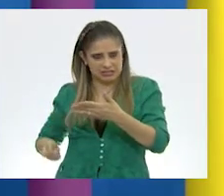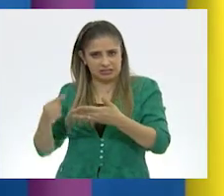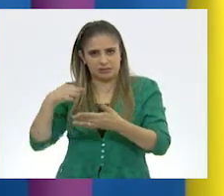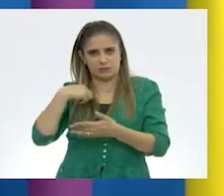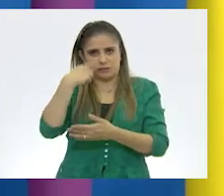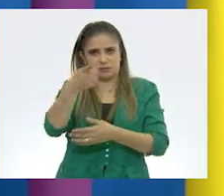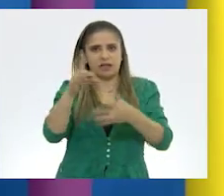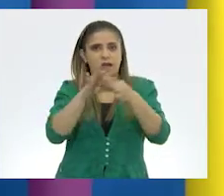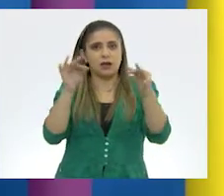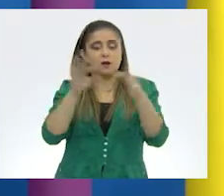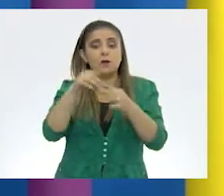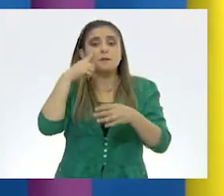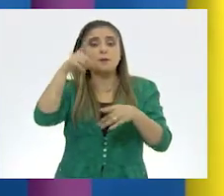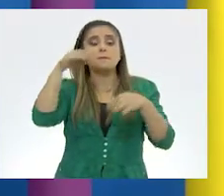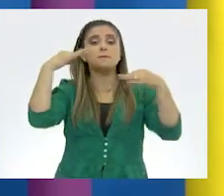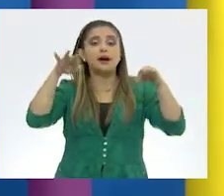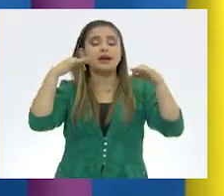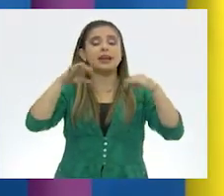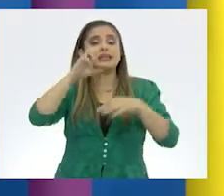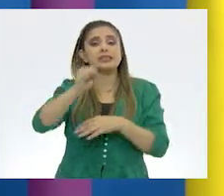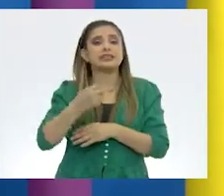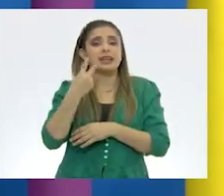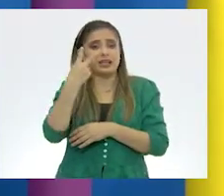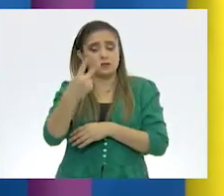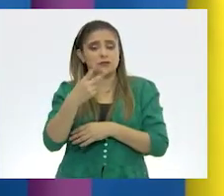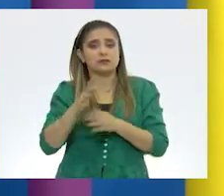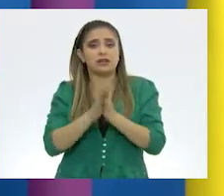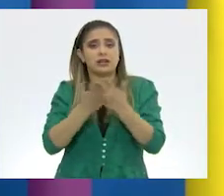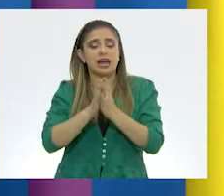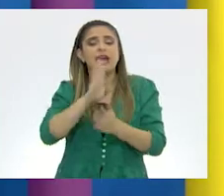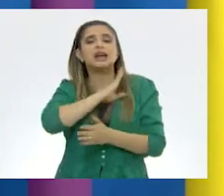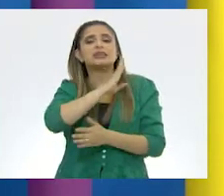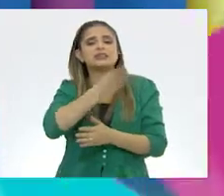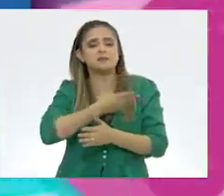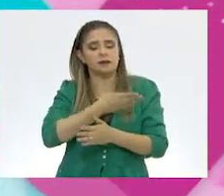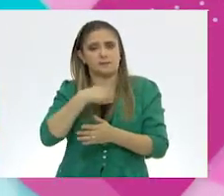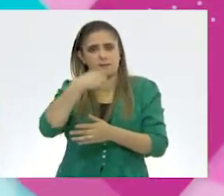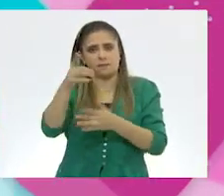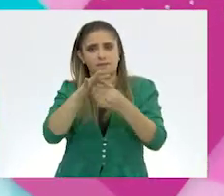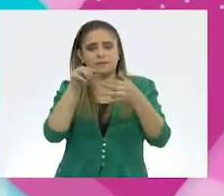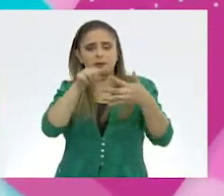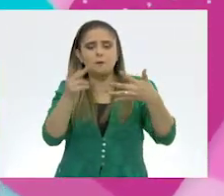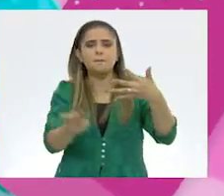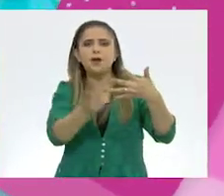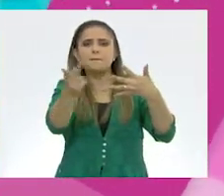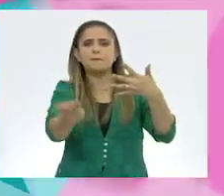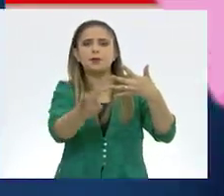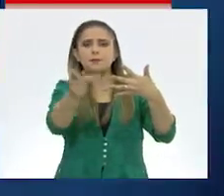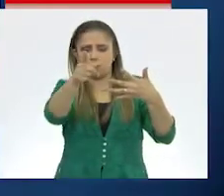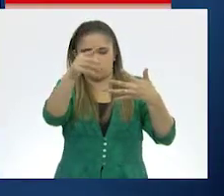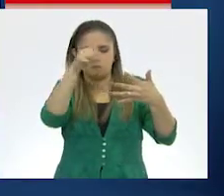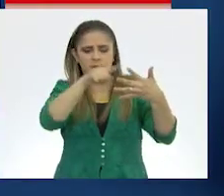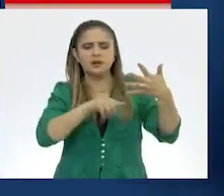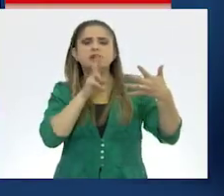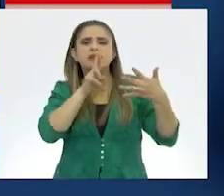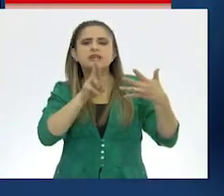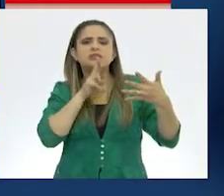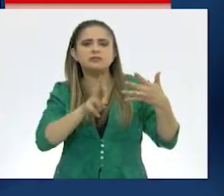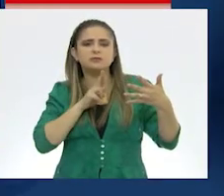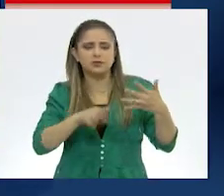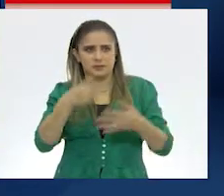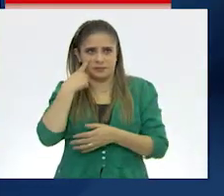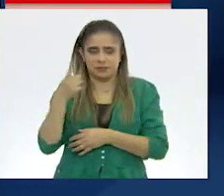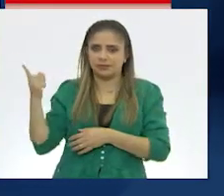que pasemos a la página 62 del libro de texto de español para reflexionar sobre las preguntas que ahí se encuentran. Y en tu pantalla ya estás